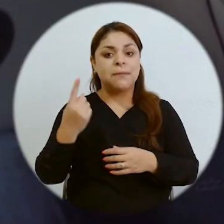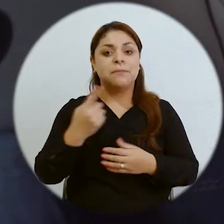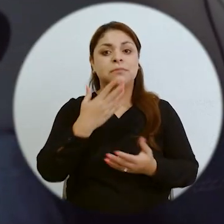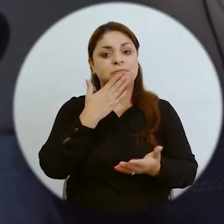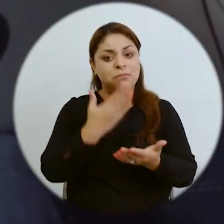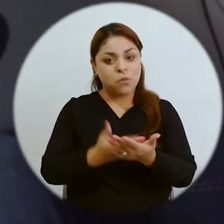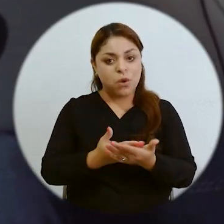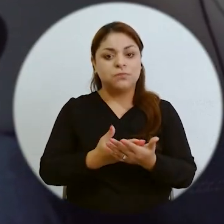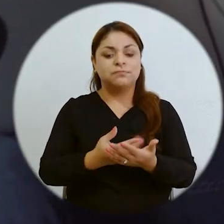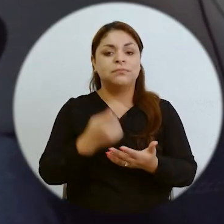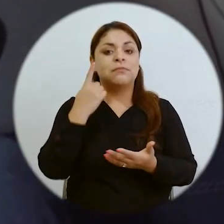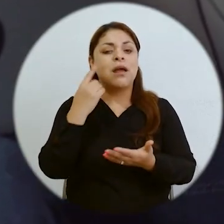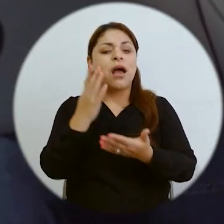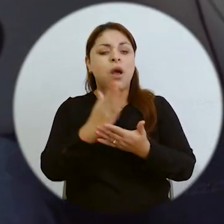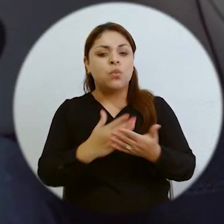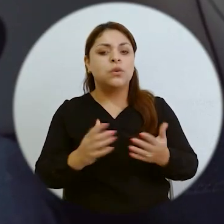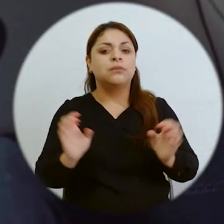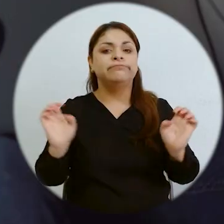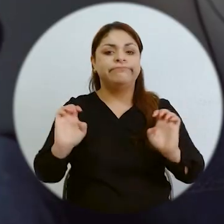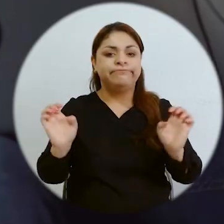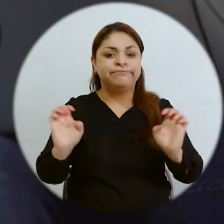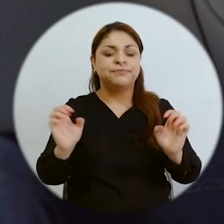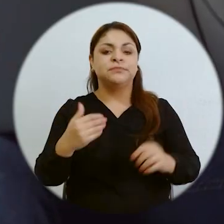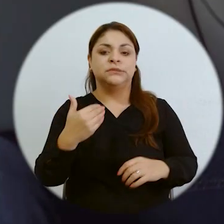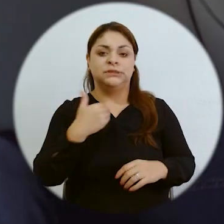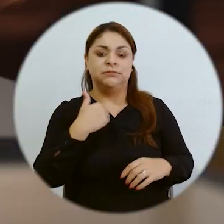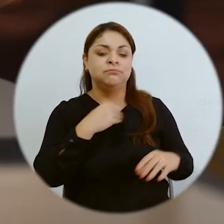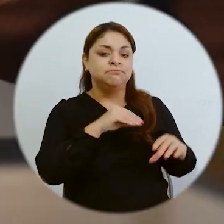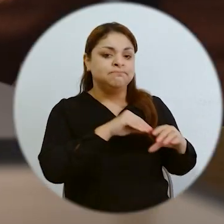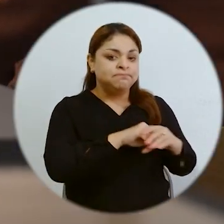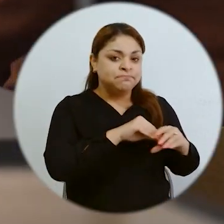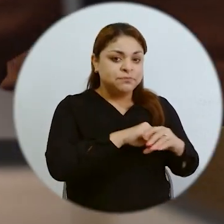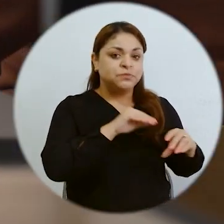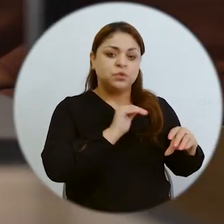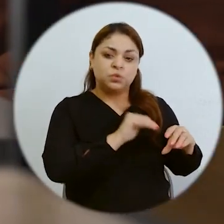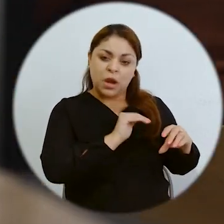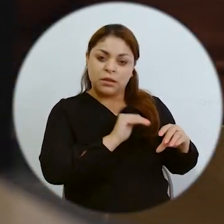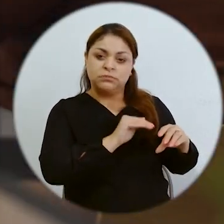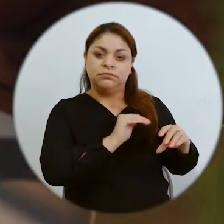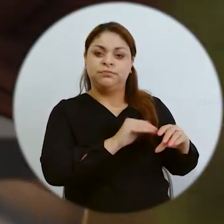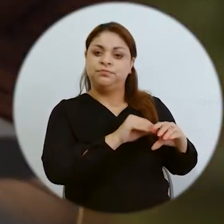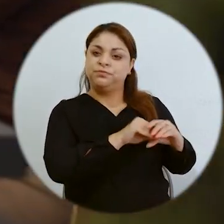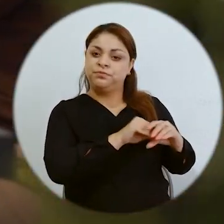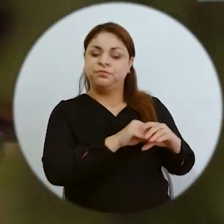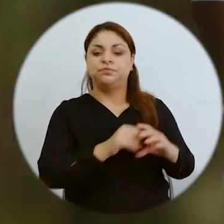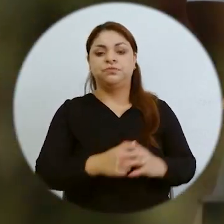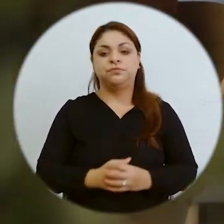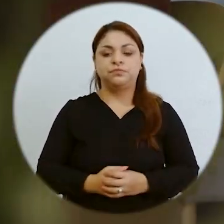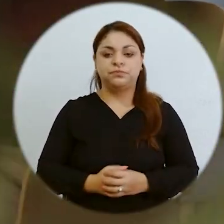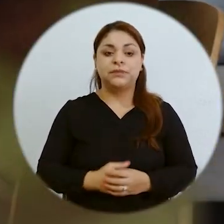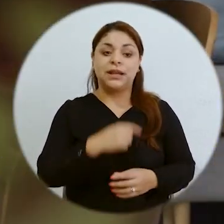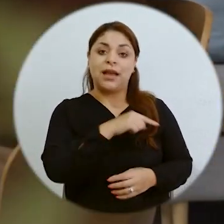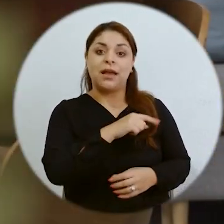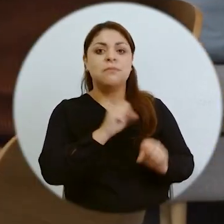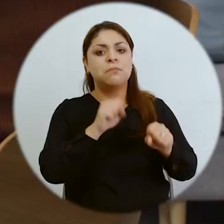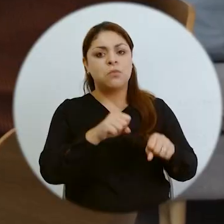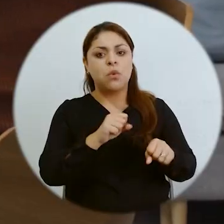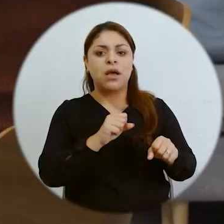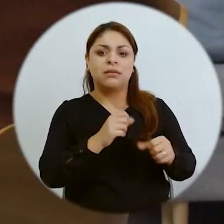fondo ahorrados. Vino la pandemia y nos dimos cuenta que esos seis salarios los gastamos y ocupábamos muchísimo más,